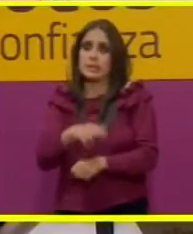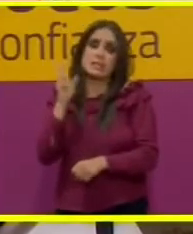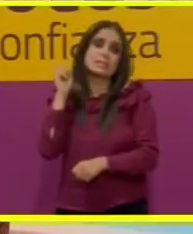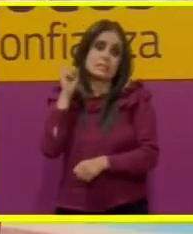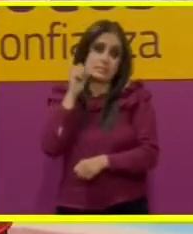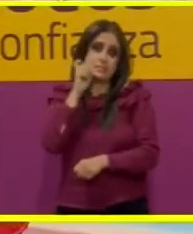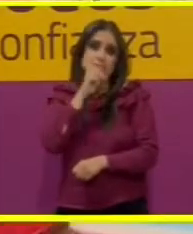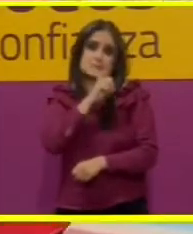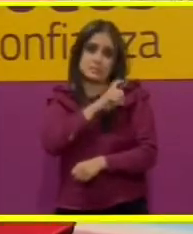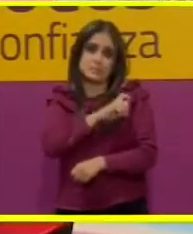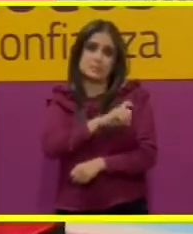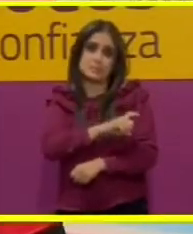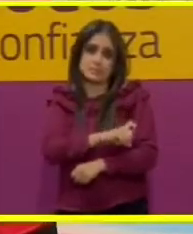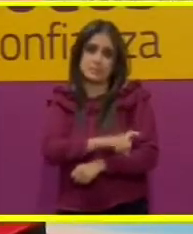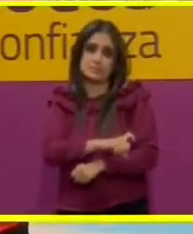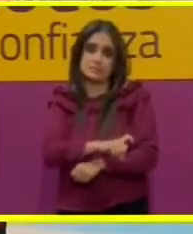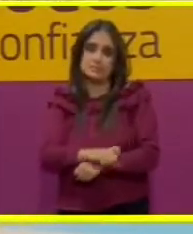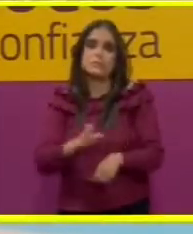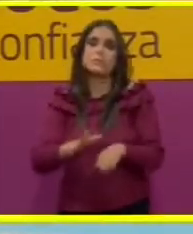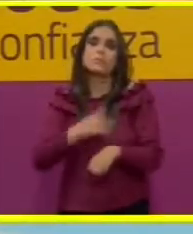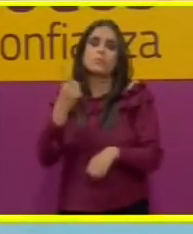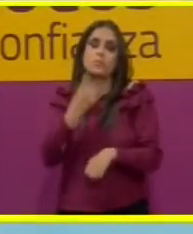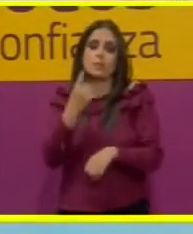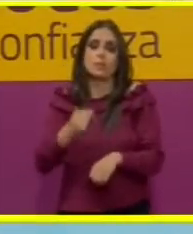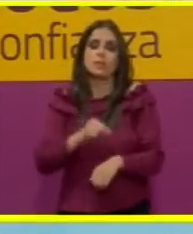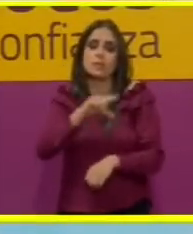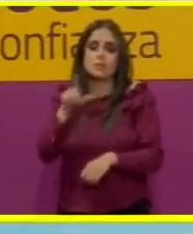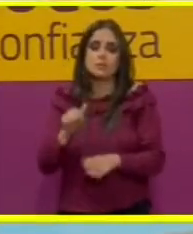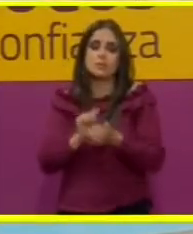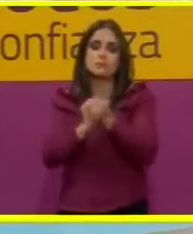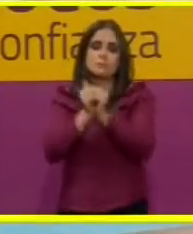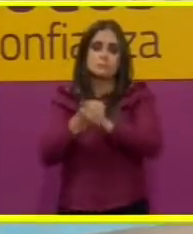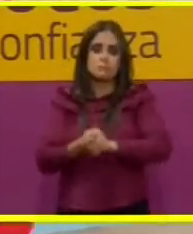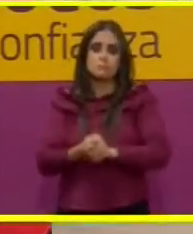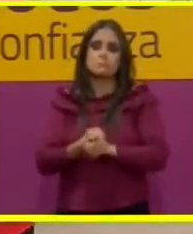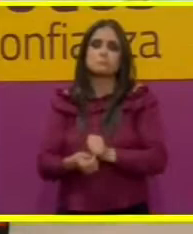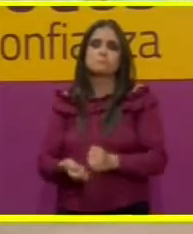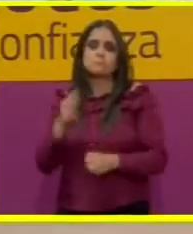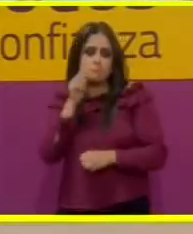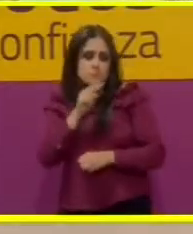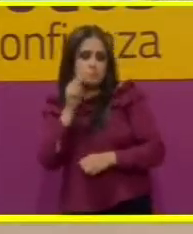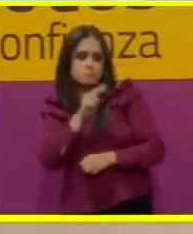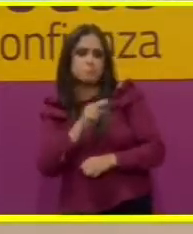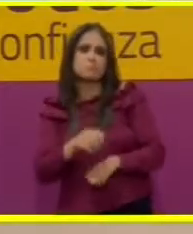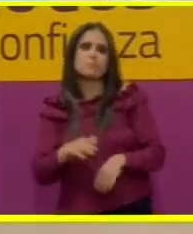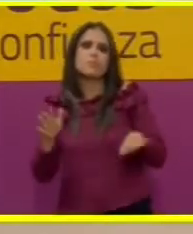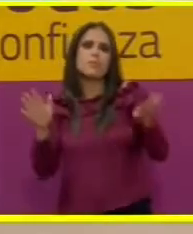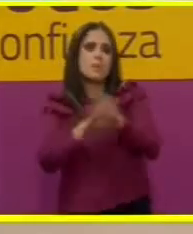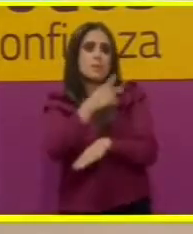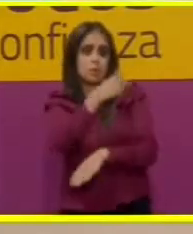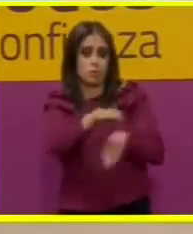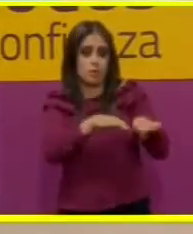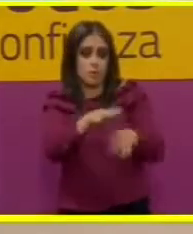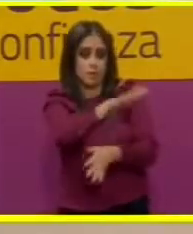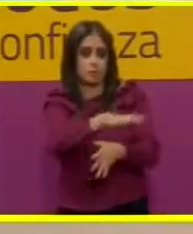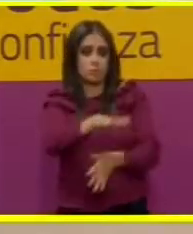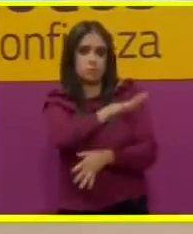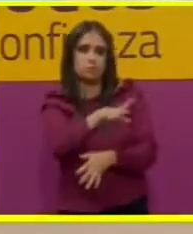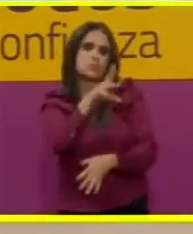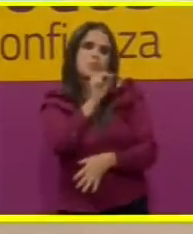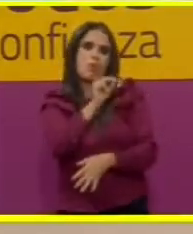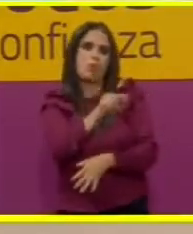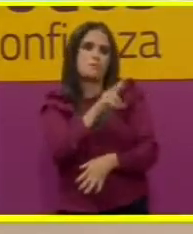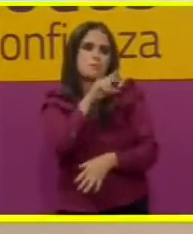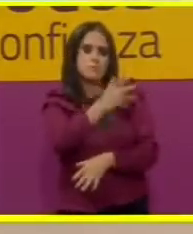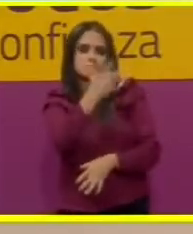complicado, porque de repente me empezaron a cambiar de mi zona de trabajo,